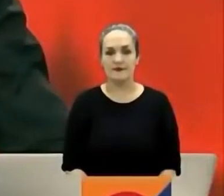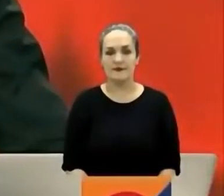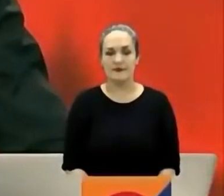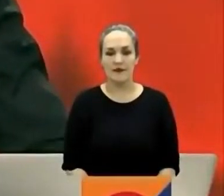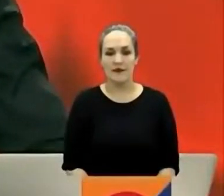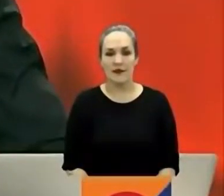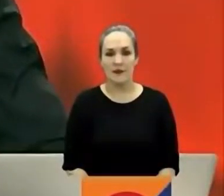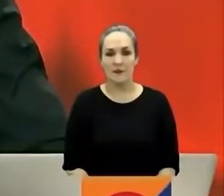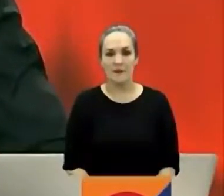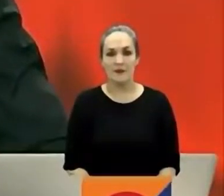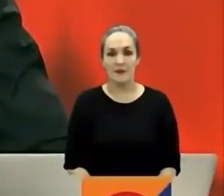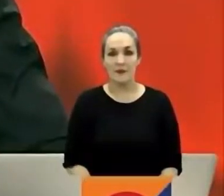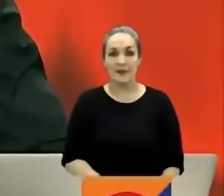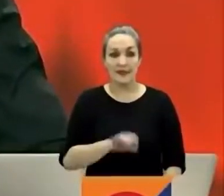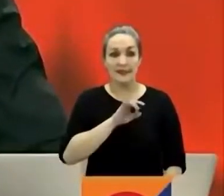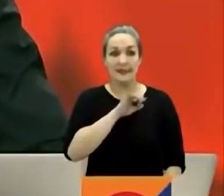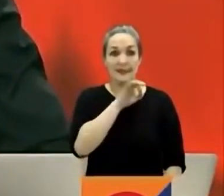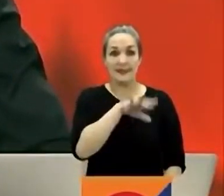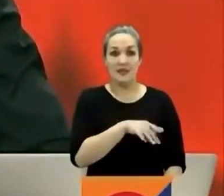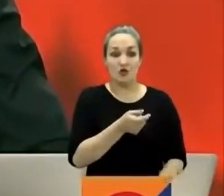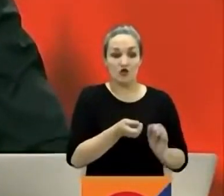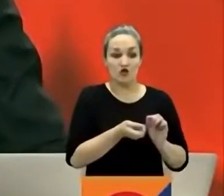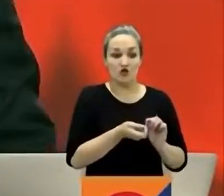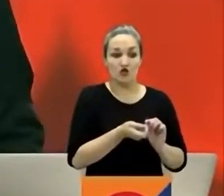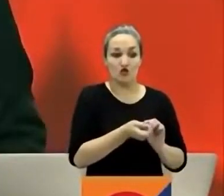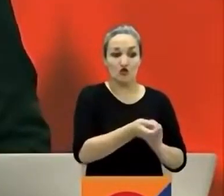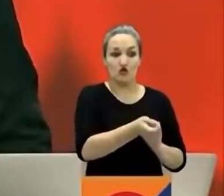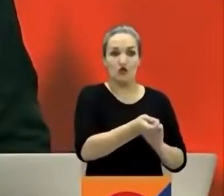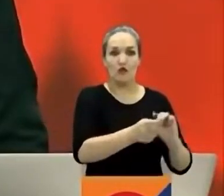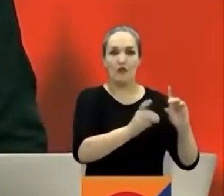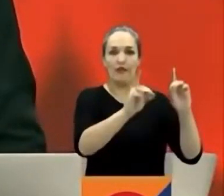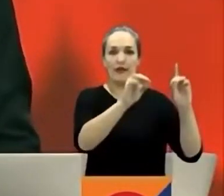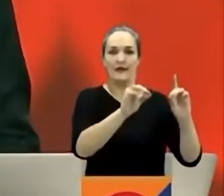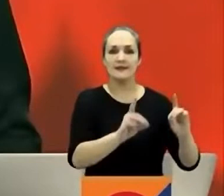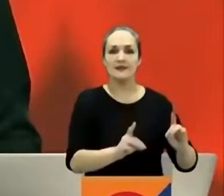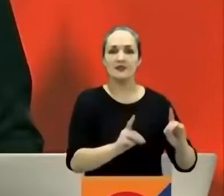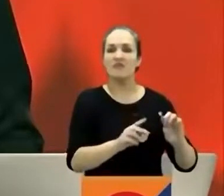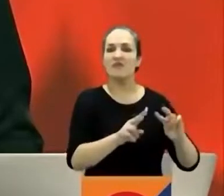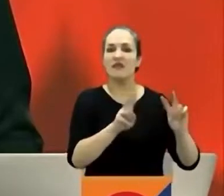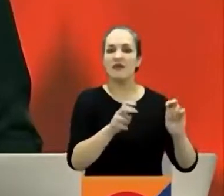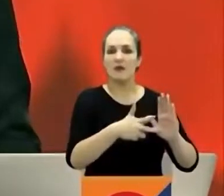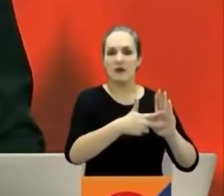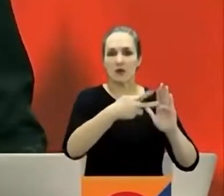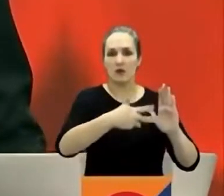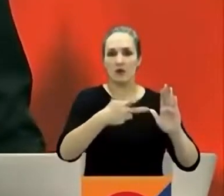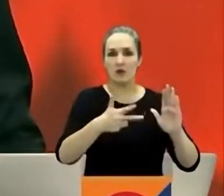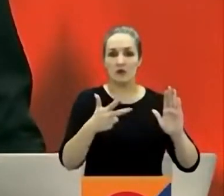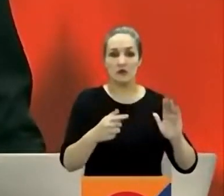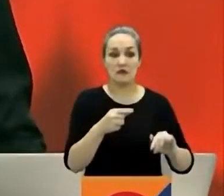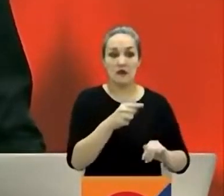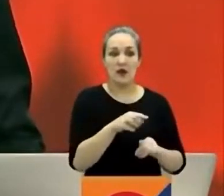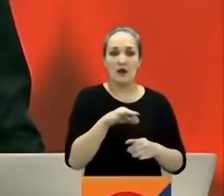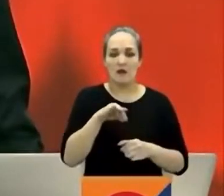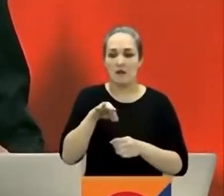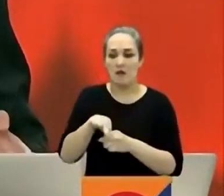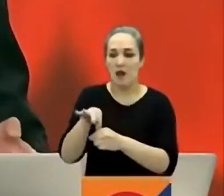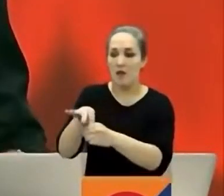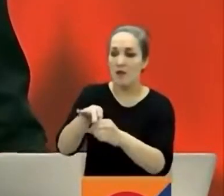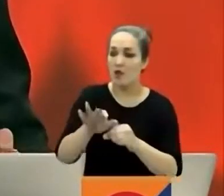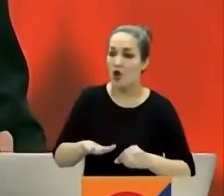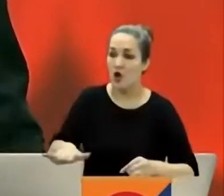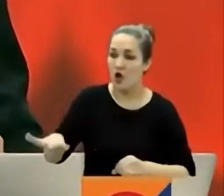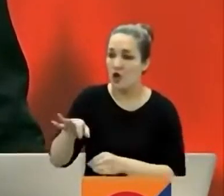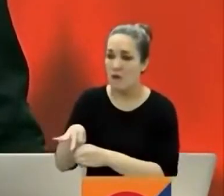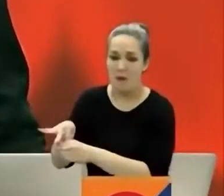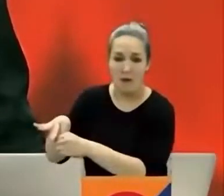En la región, un país definirá su destino político en menos de 48 horas. Se trata de Chile, que a través de un plebiscito decidirá sobre el nuevo